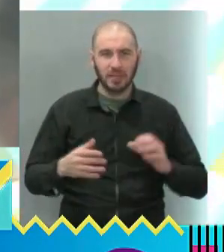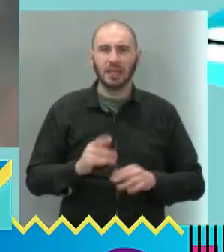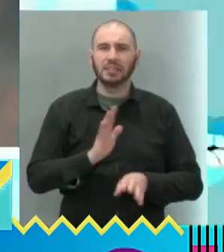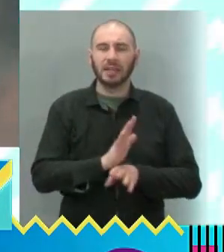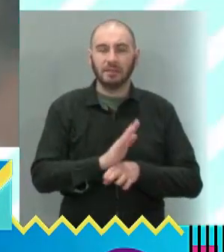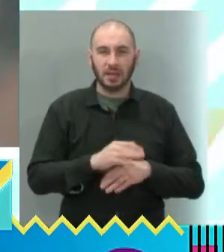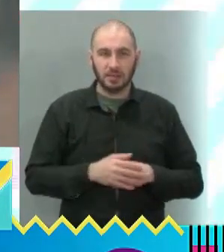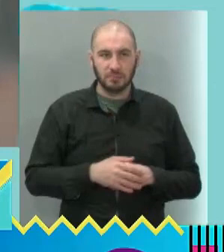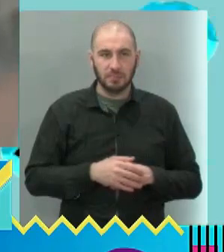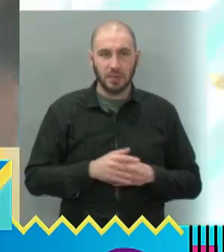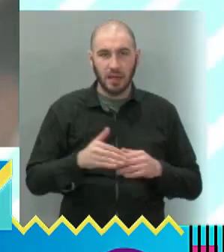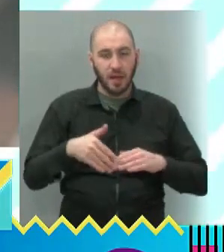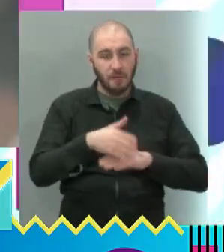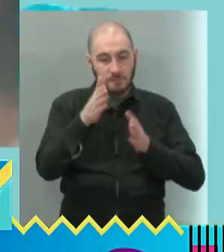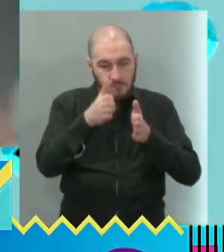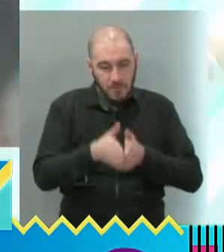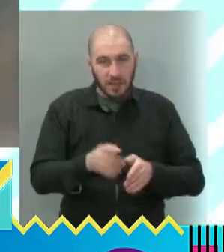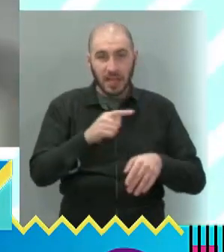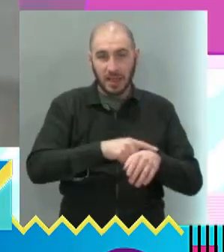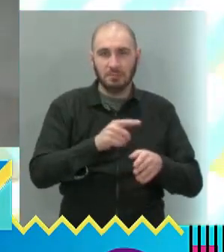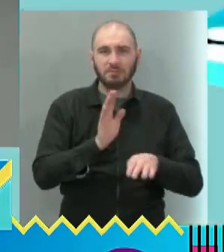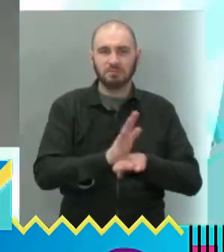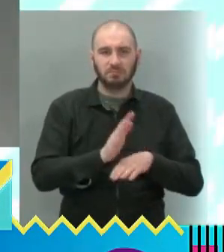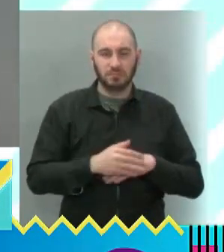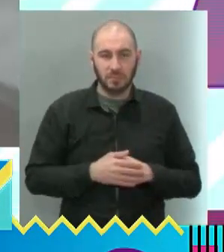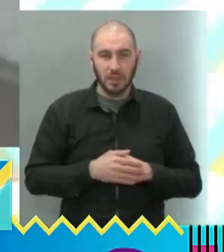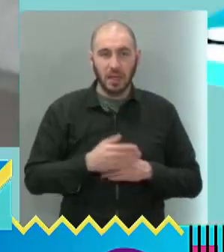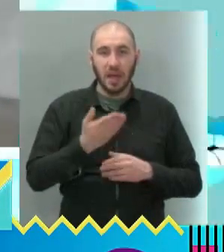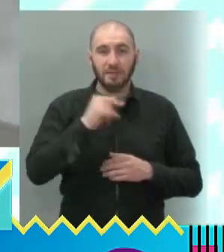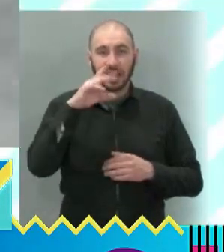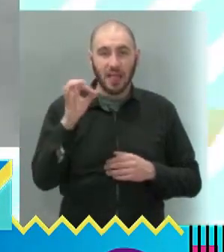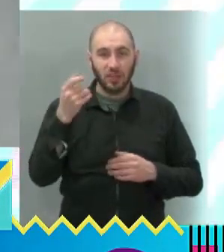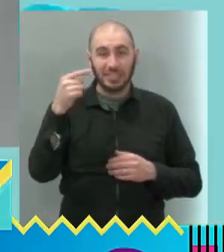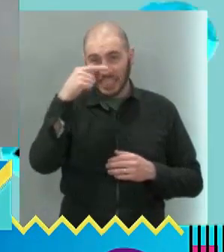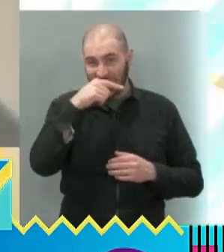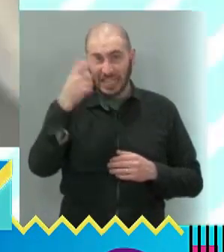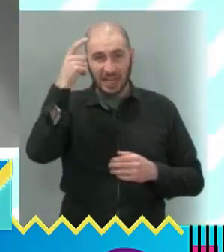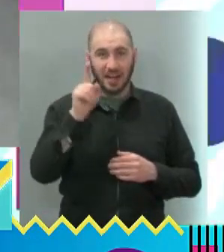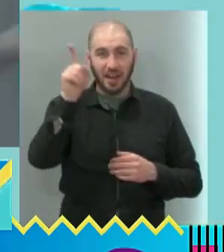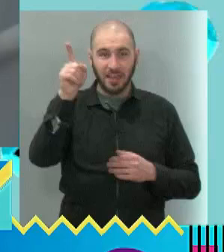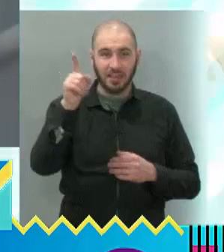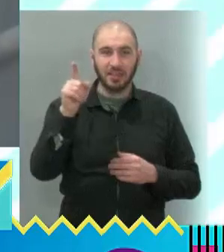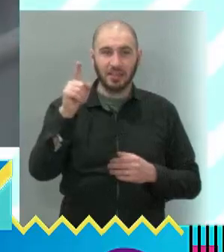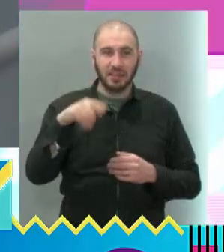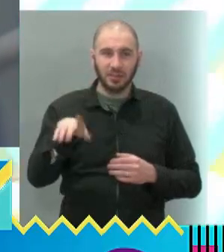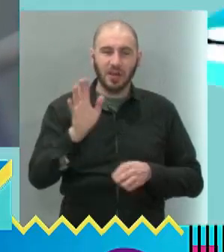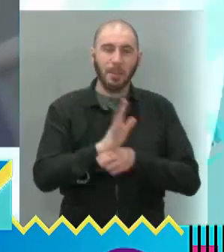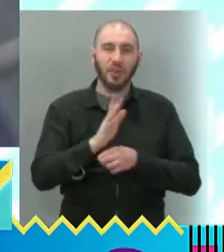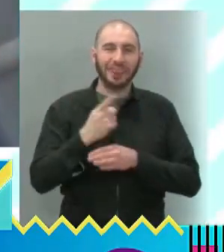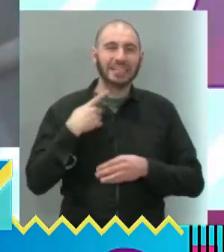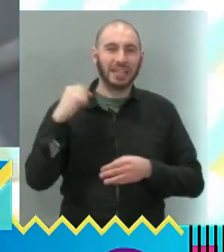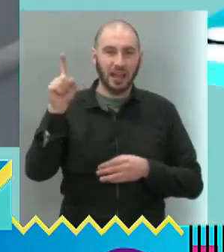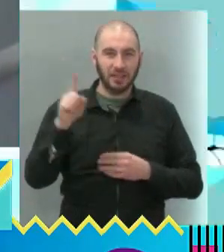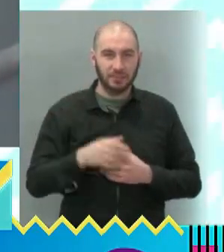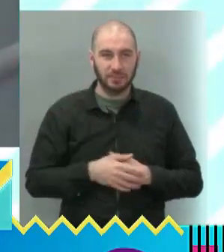decir esto? Esa frontera temporal es el momento en que Fernando VII, el rey, el deseado, como se lo